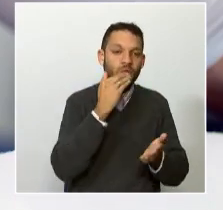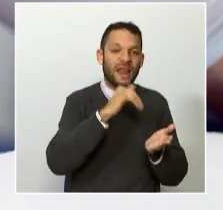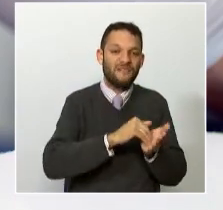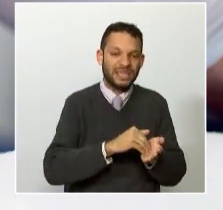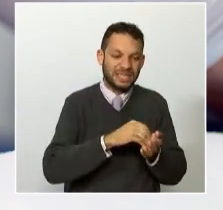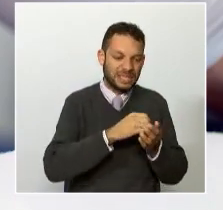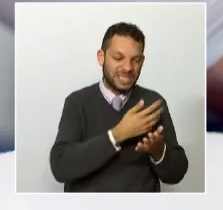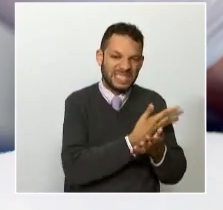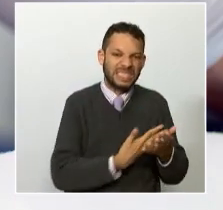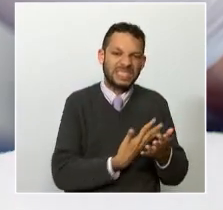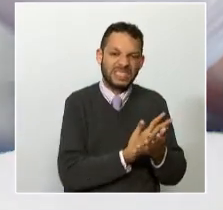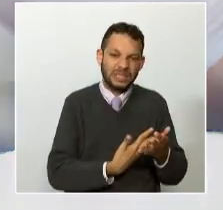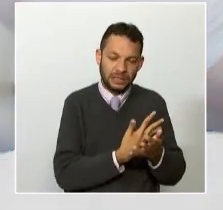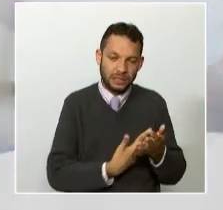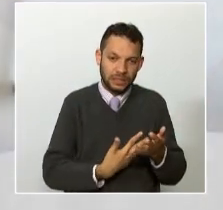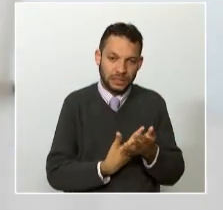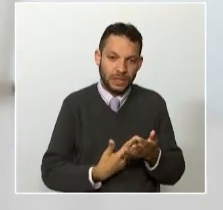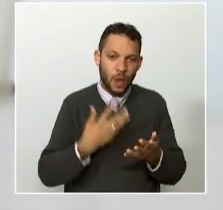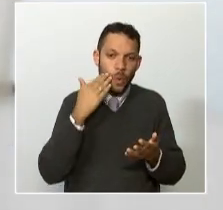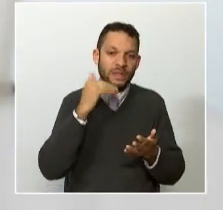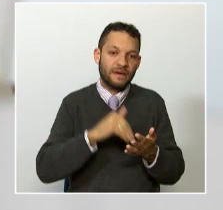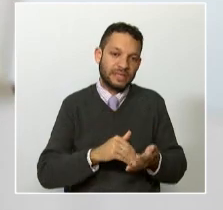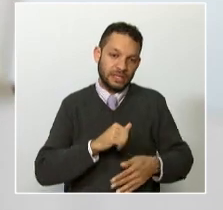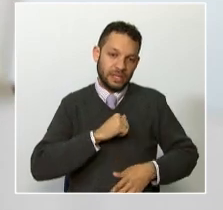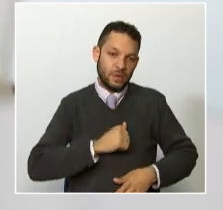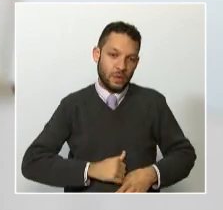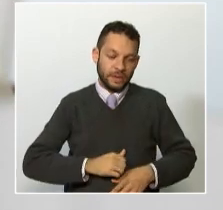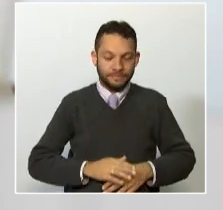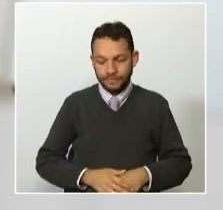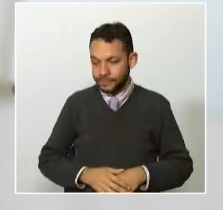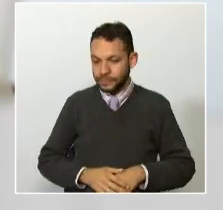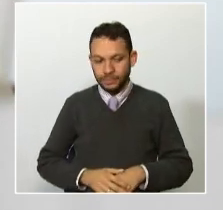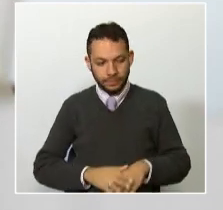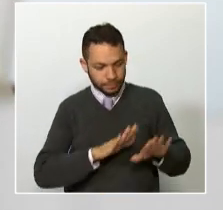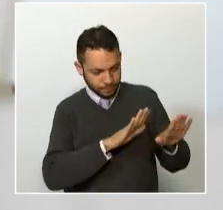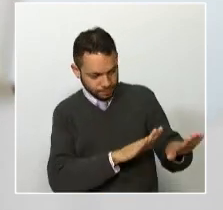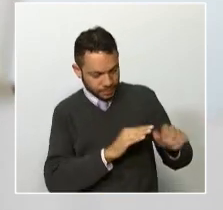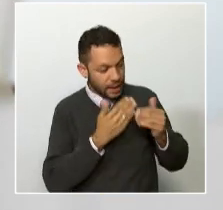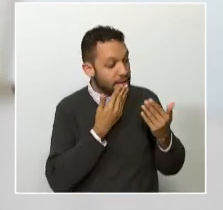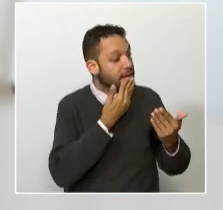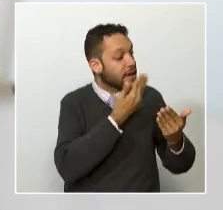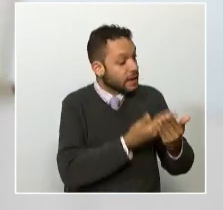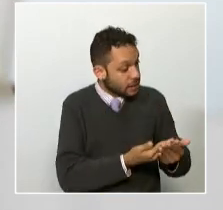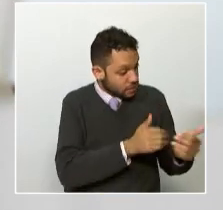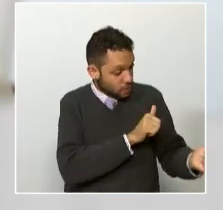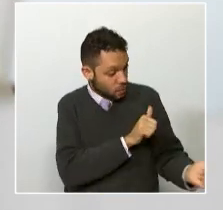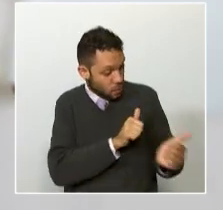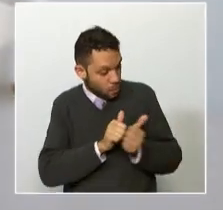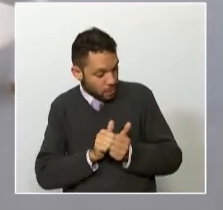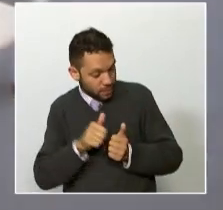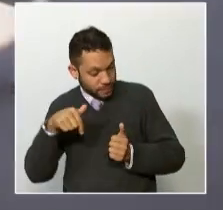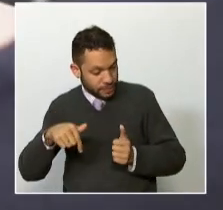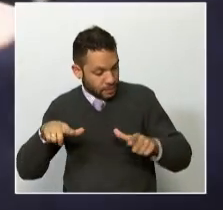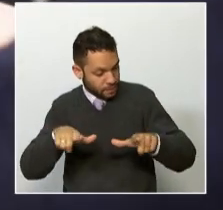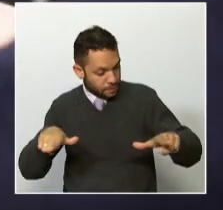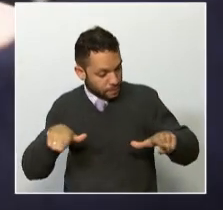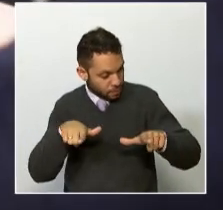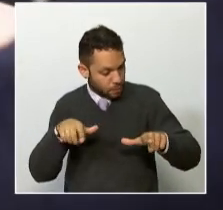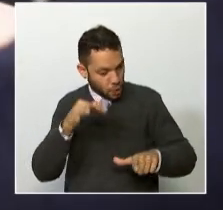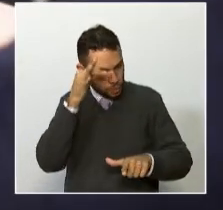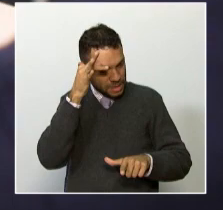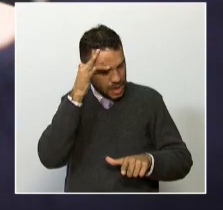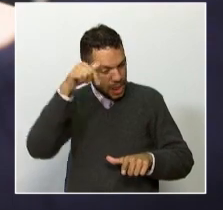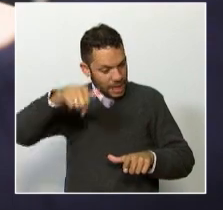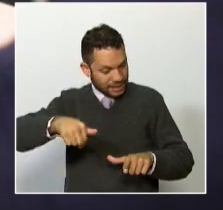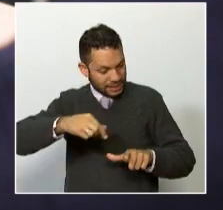vez la intervención. A ver, doña Irma, usted vino a una clínica de médicos,